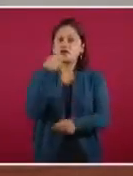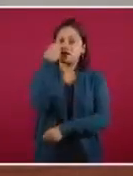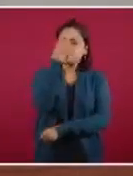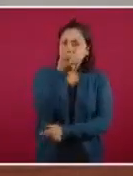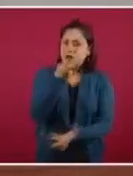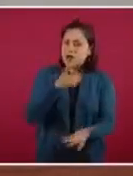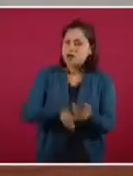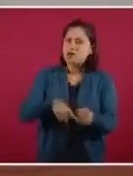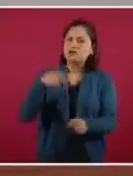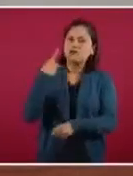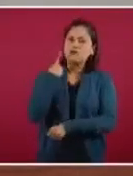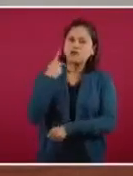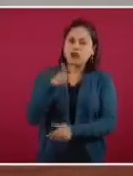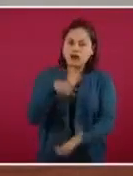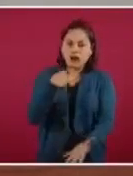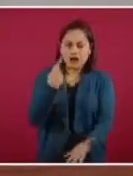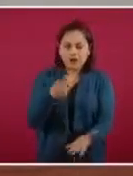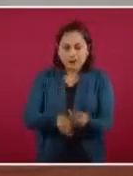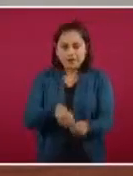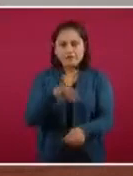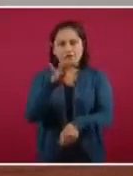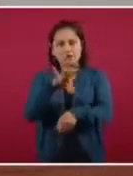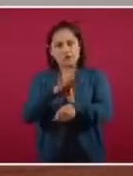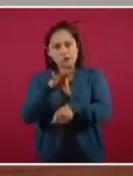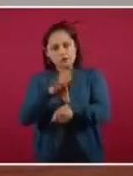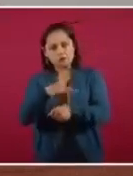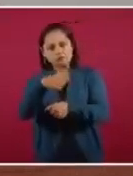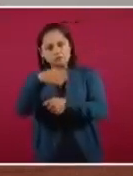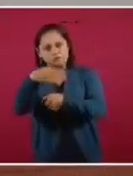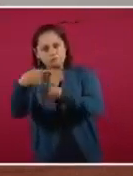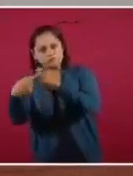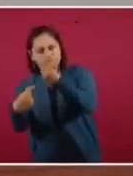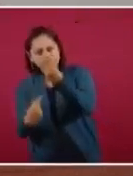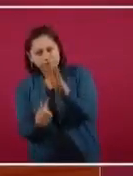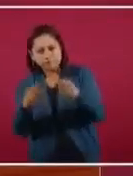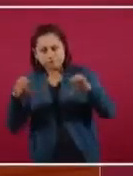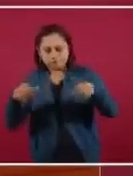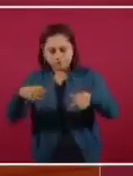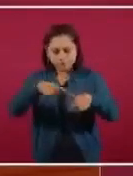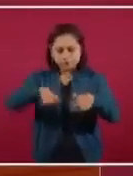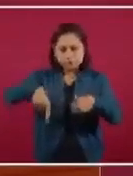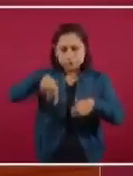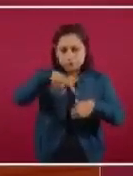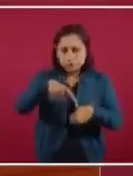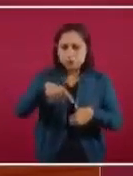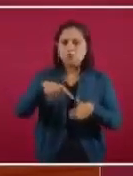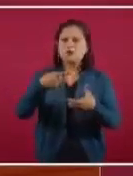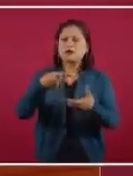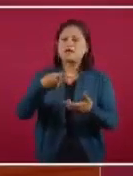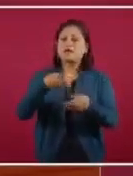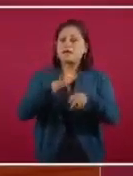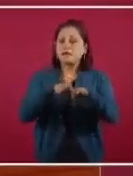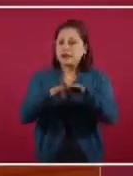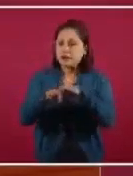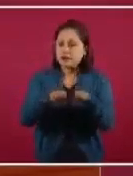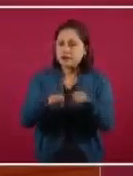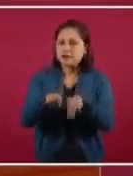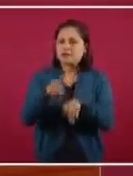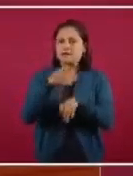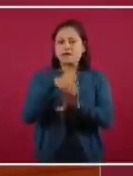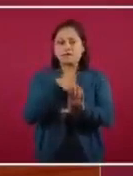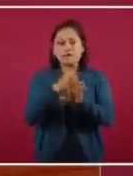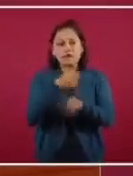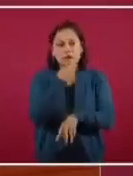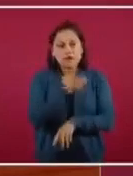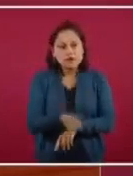política, la obstétrica, la comunitaria, la laboral, la infantil, la